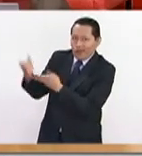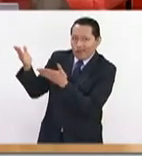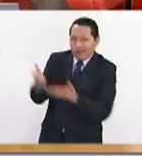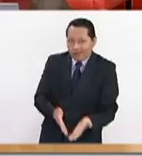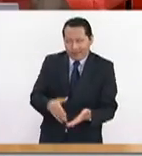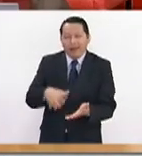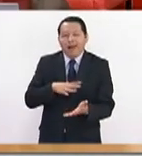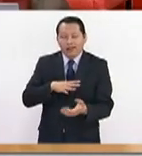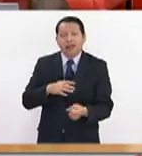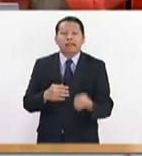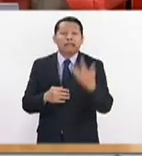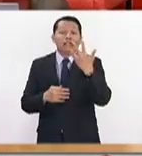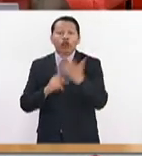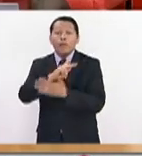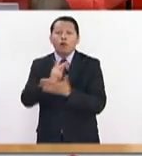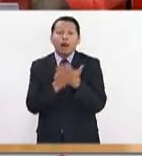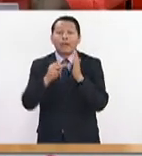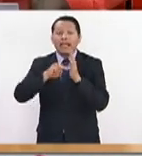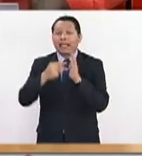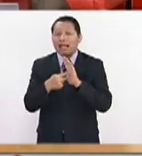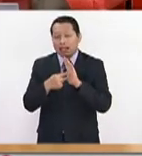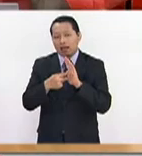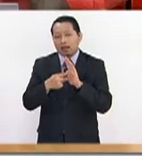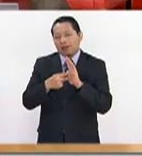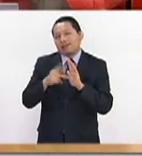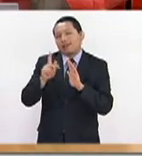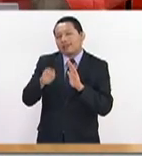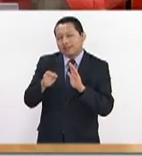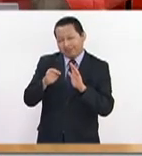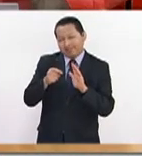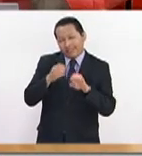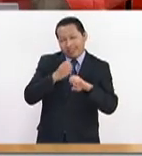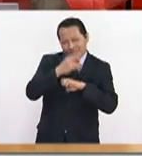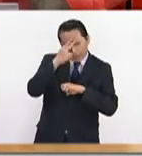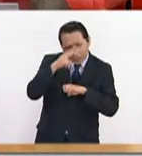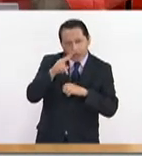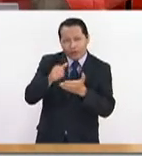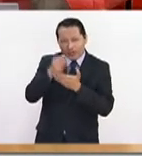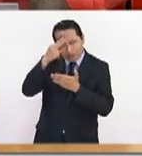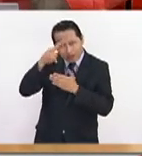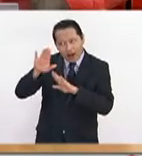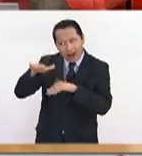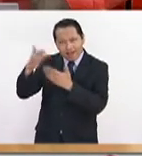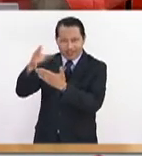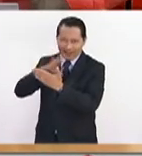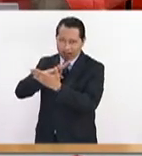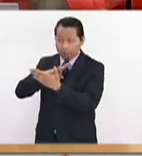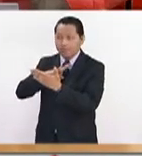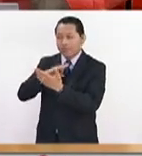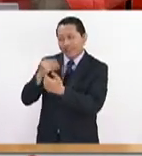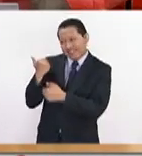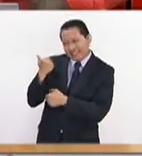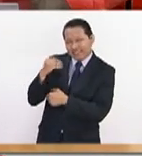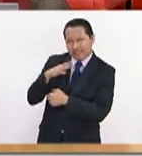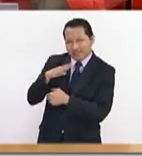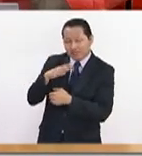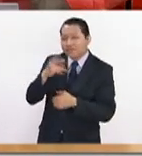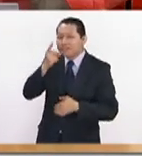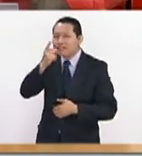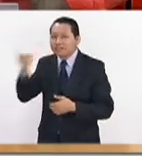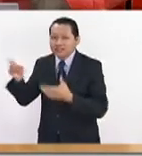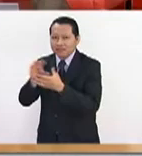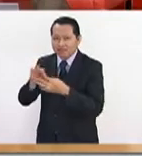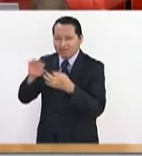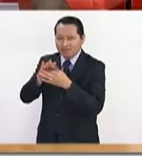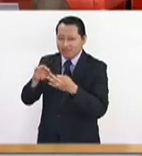para hablar de los 5 programas de ingeniería fuera de la zona metropolitana. Doctora, como digo, le decía yo antes de entrar al aire, pues algo